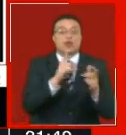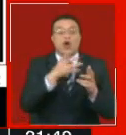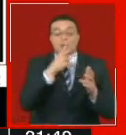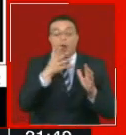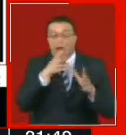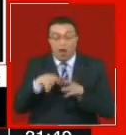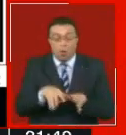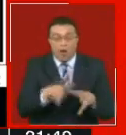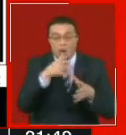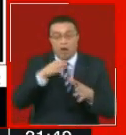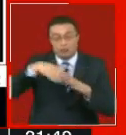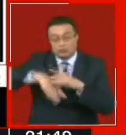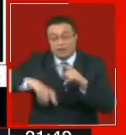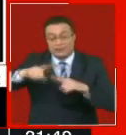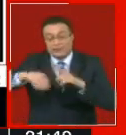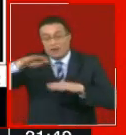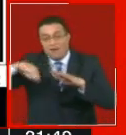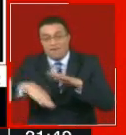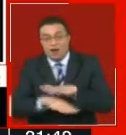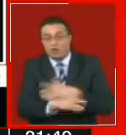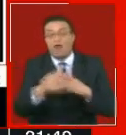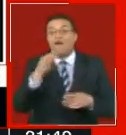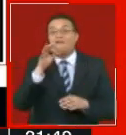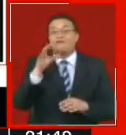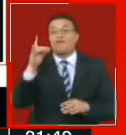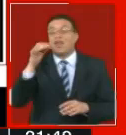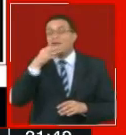como no aguas de Manantial có sostiene